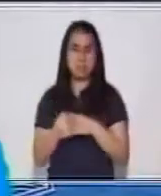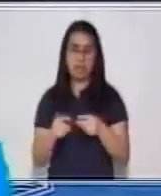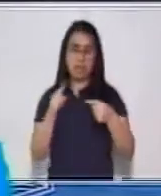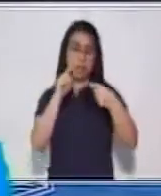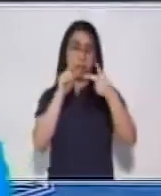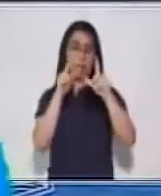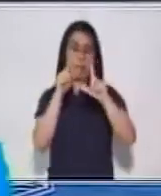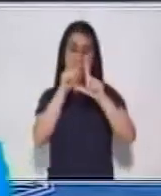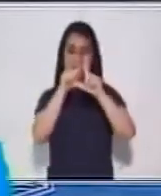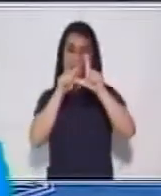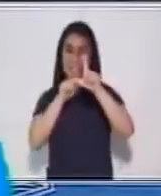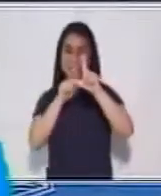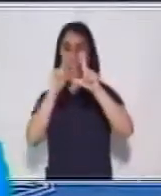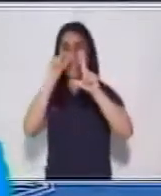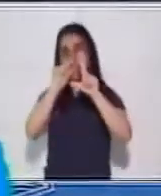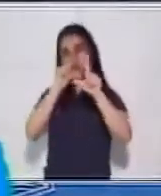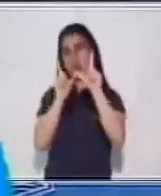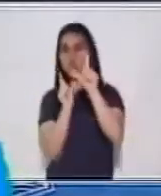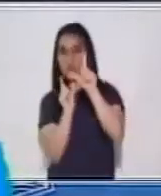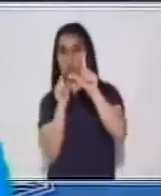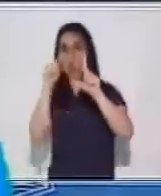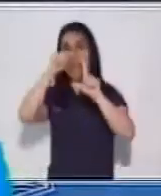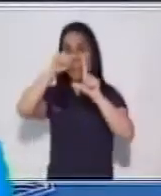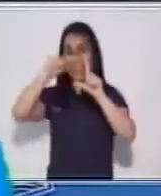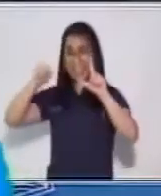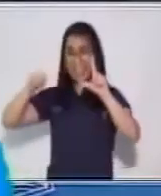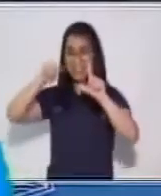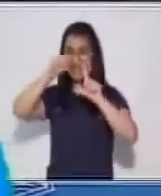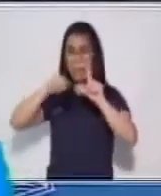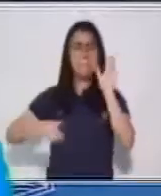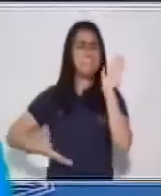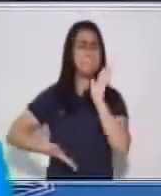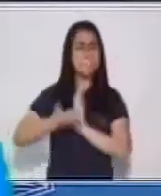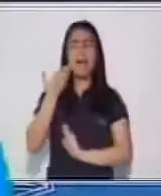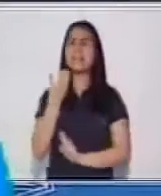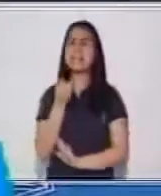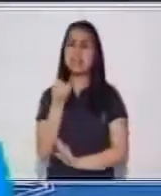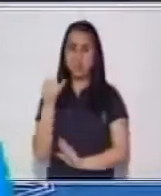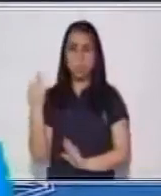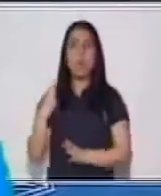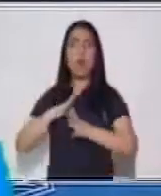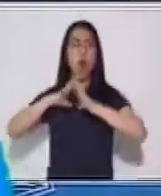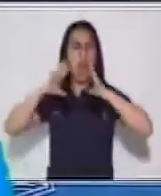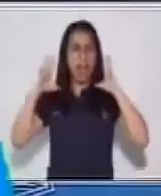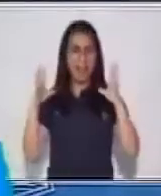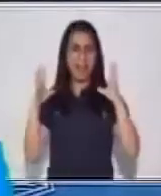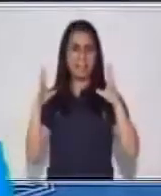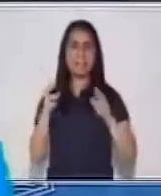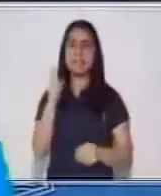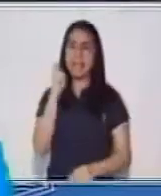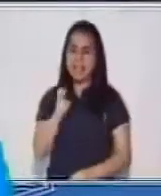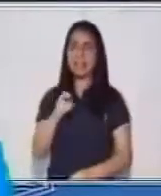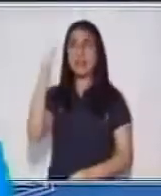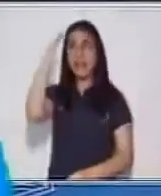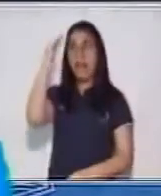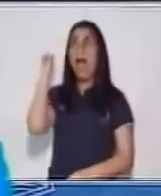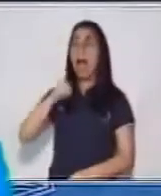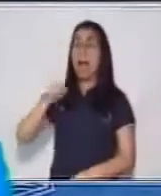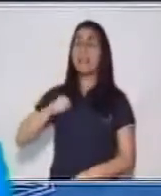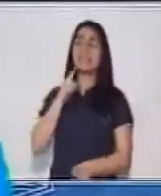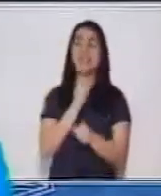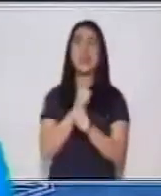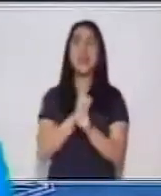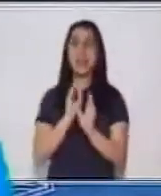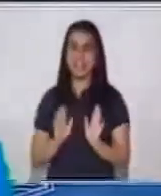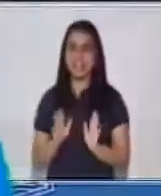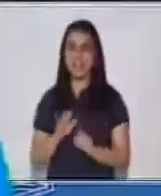lado A. Nos piden calcular el valor del lado vertical teniendo como referencia